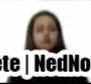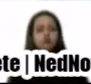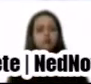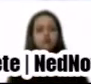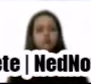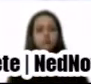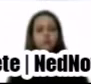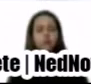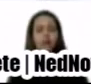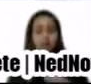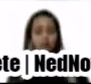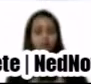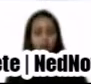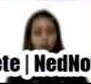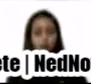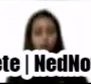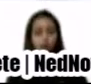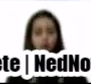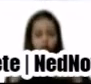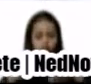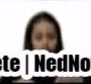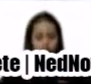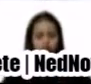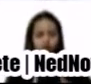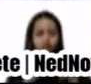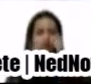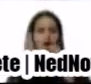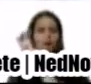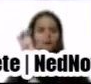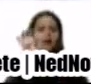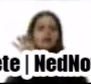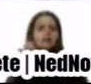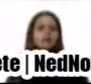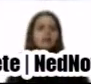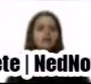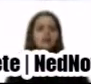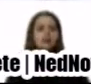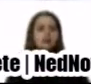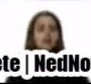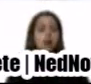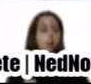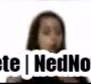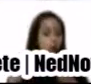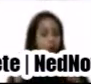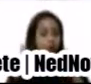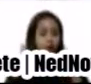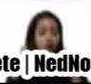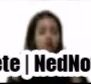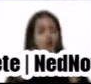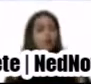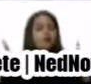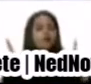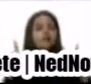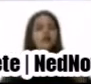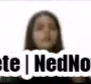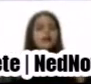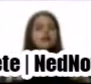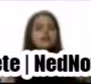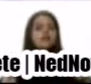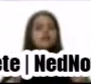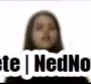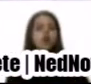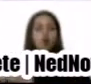practicidad y el pragmatismo con que fueron resueltas las cuestiones de votación hoy. Definitivamente,